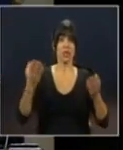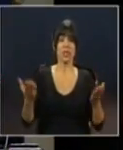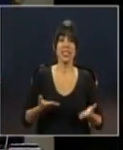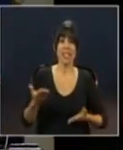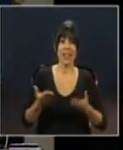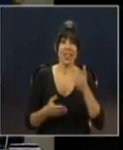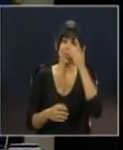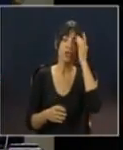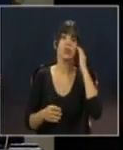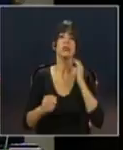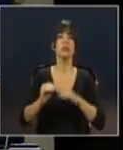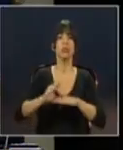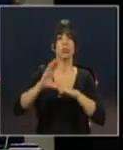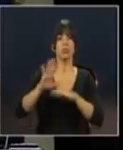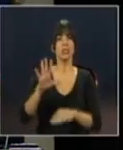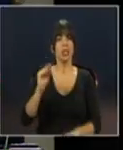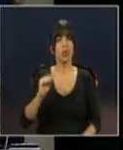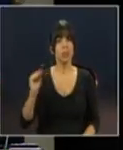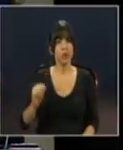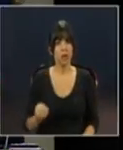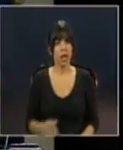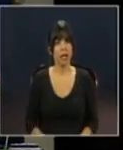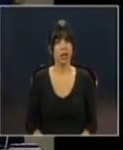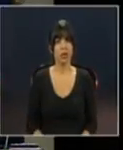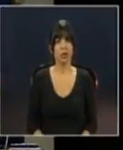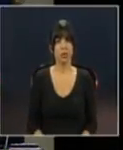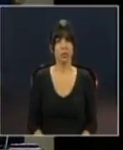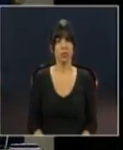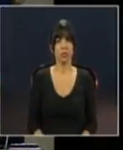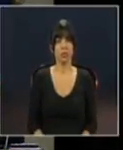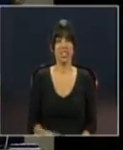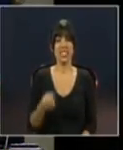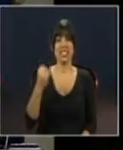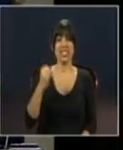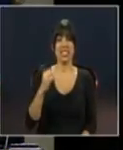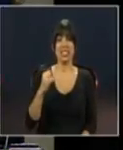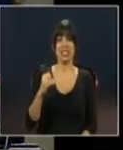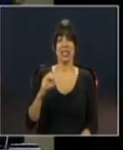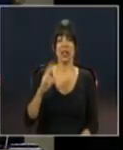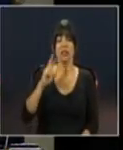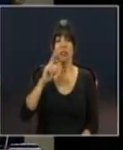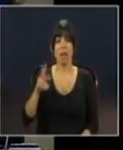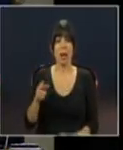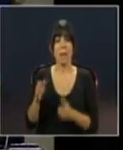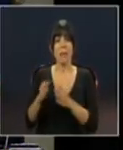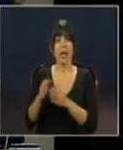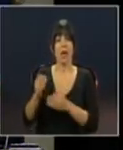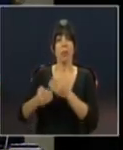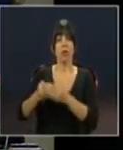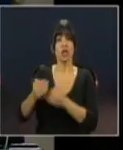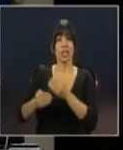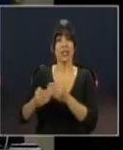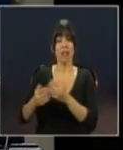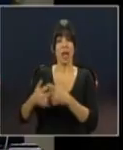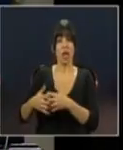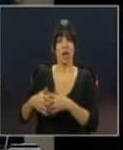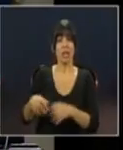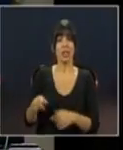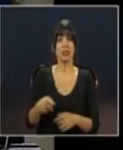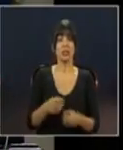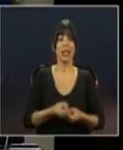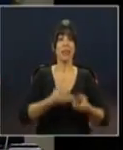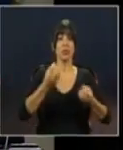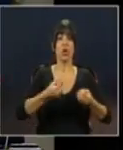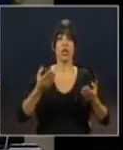servicios crecieron un 5%. Y si excluimos microprocesadores, las exportaciones de bienes se